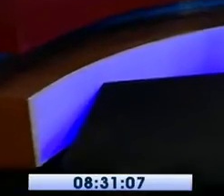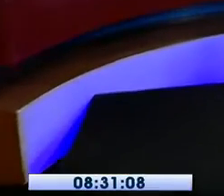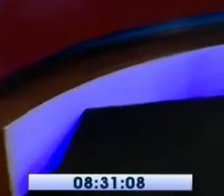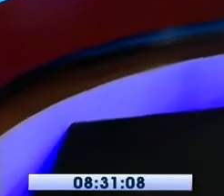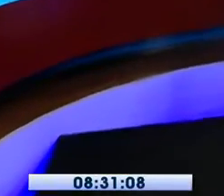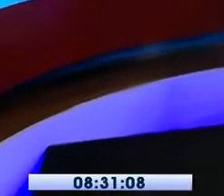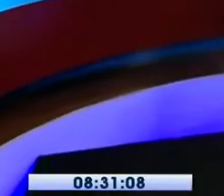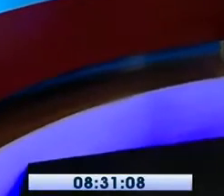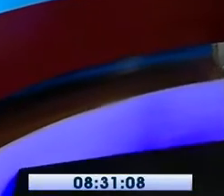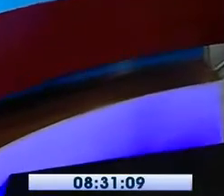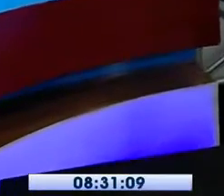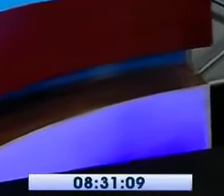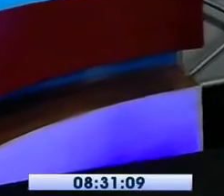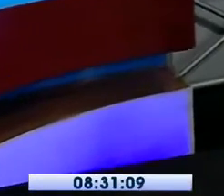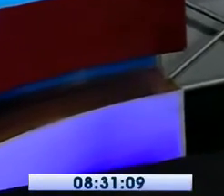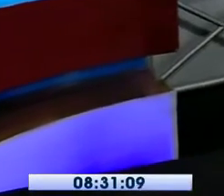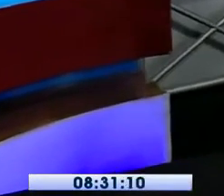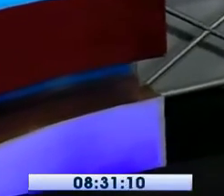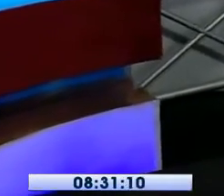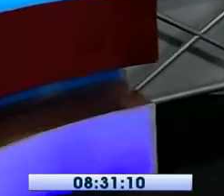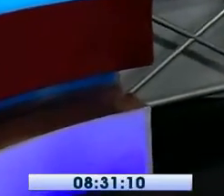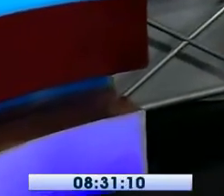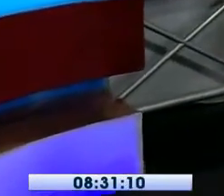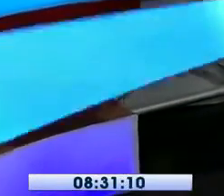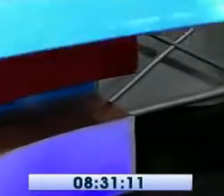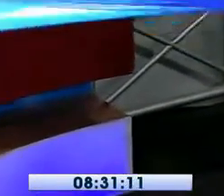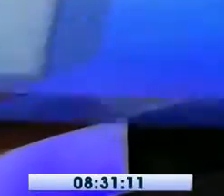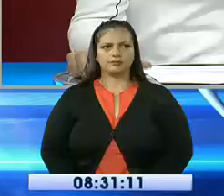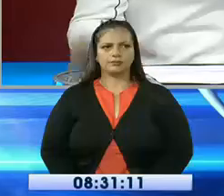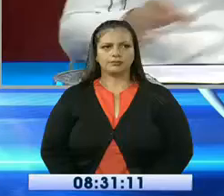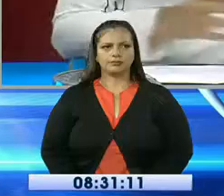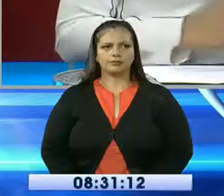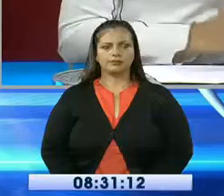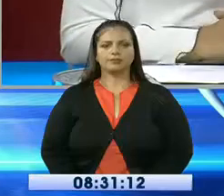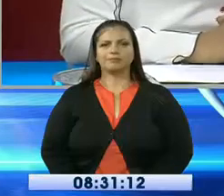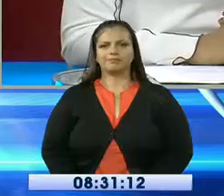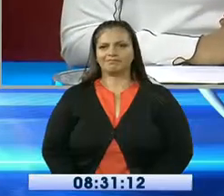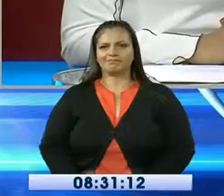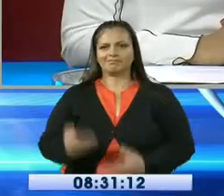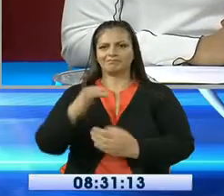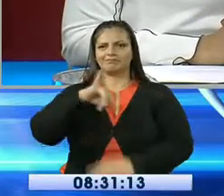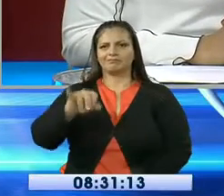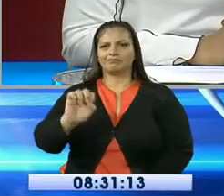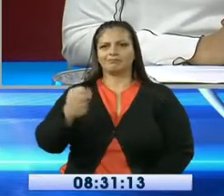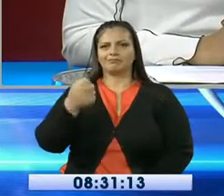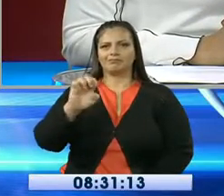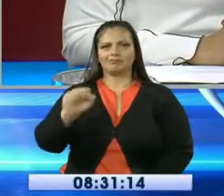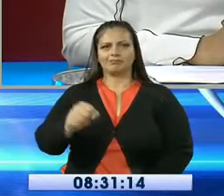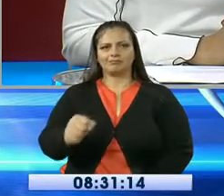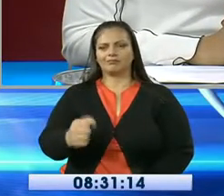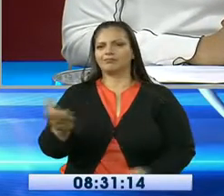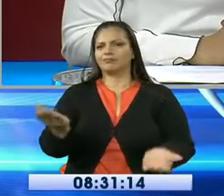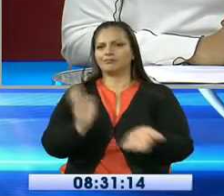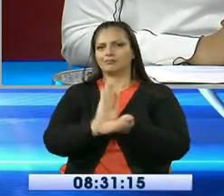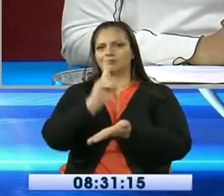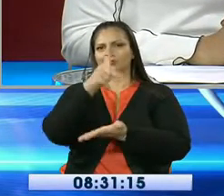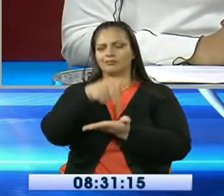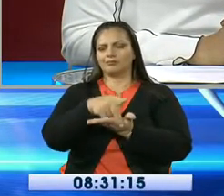esta hora nos enlazamos con José Carlos Cazaña, quien está en Bastión Popular, según me indican. Adelante, José Carlos, buenos días.